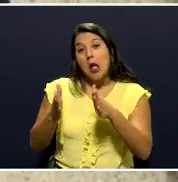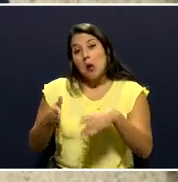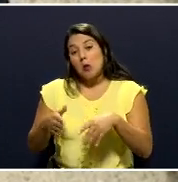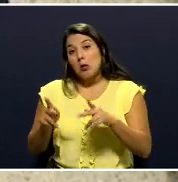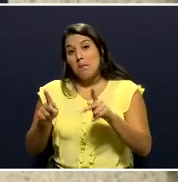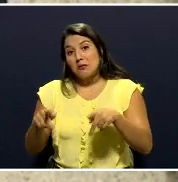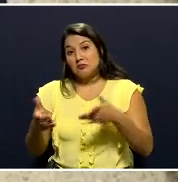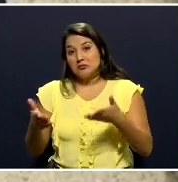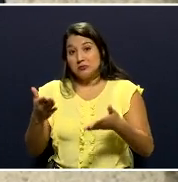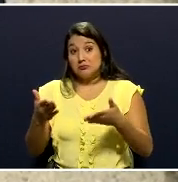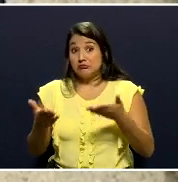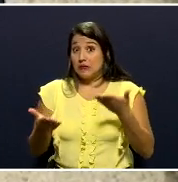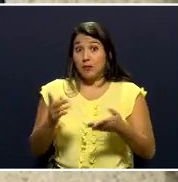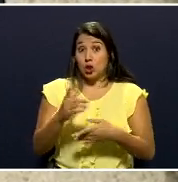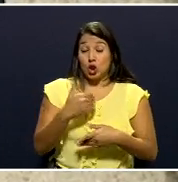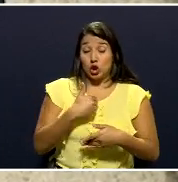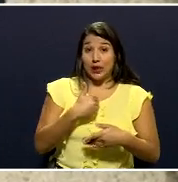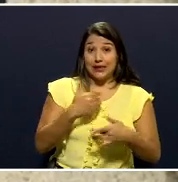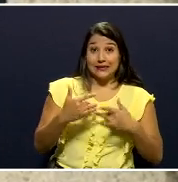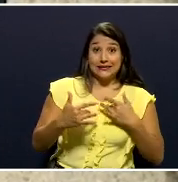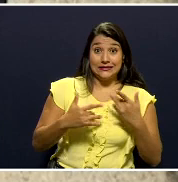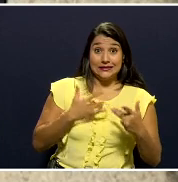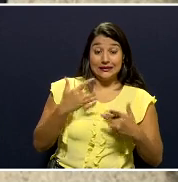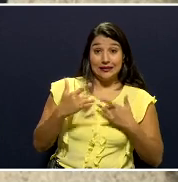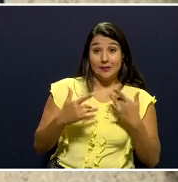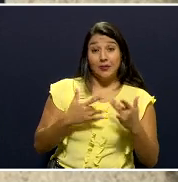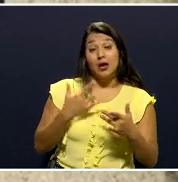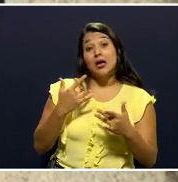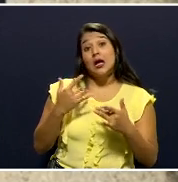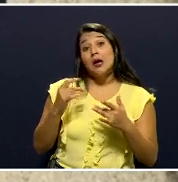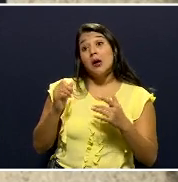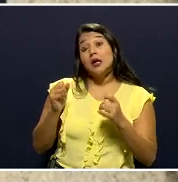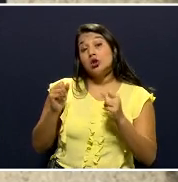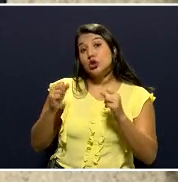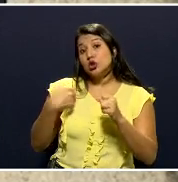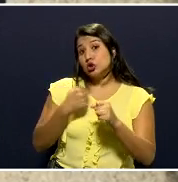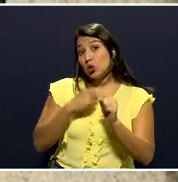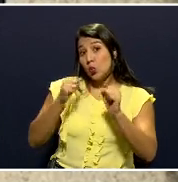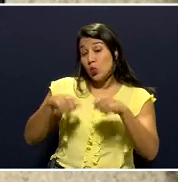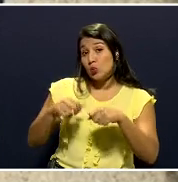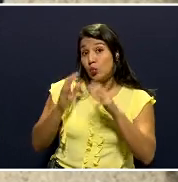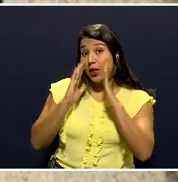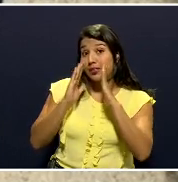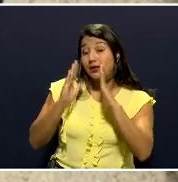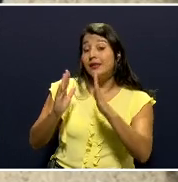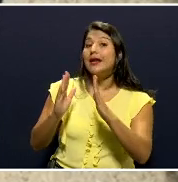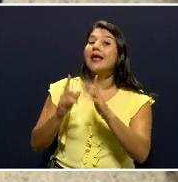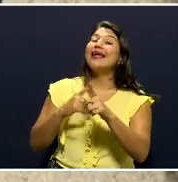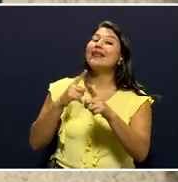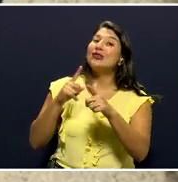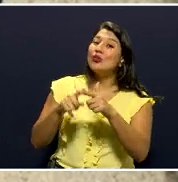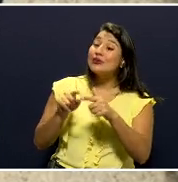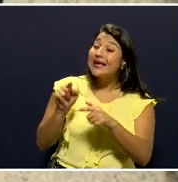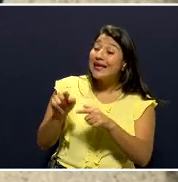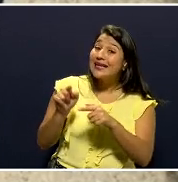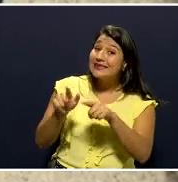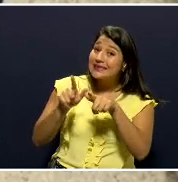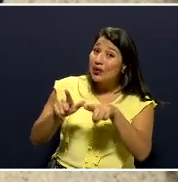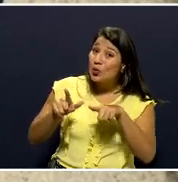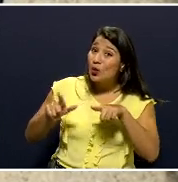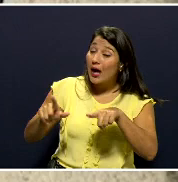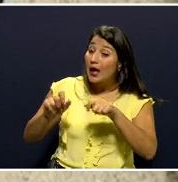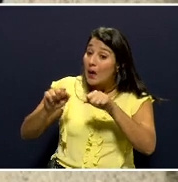puede ser sin síntomas, que se atienda en esa situación y podría crearse un foco en el